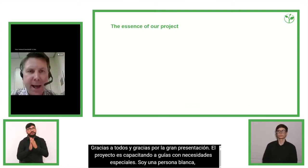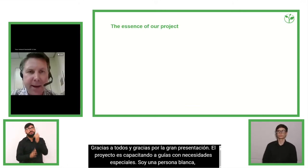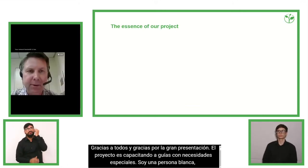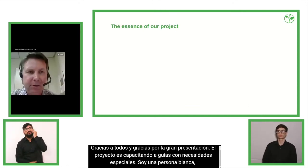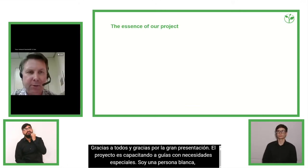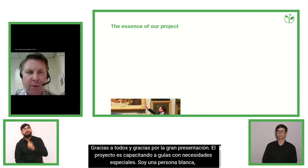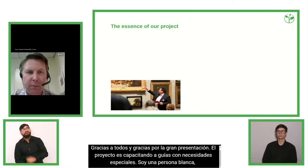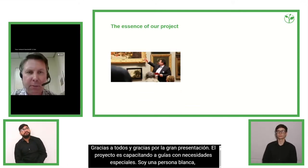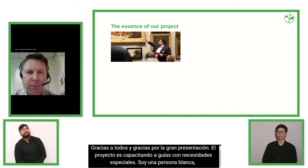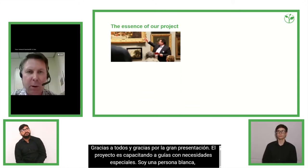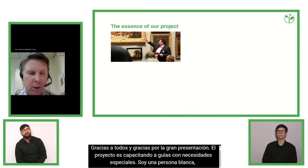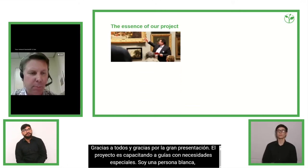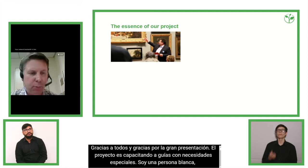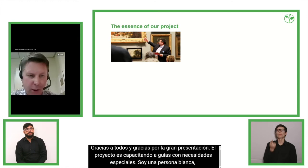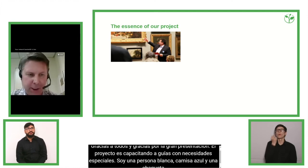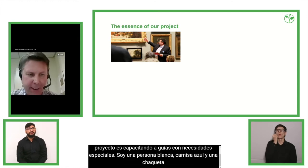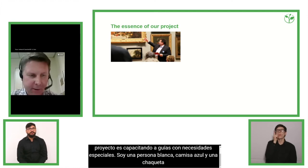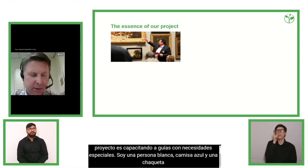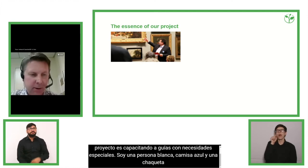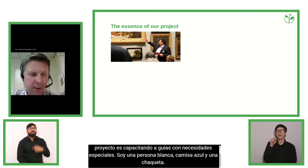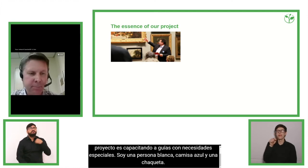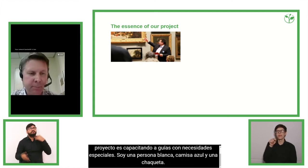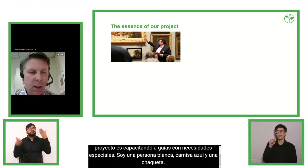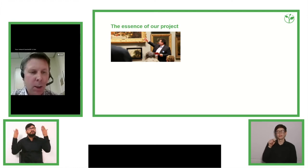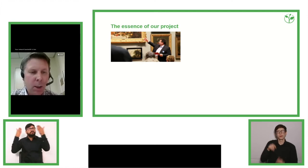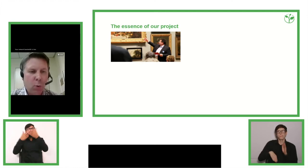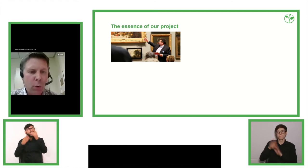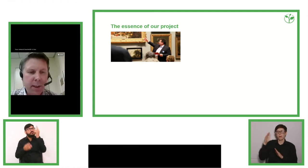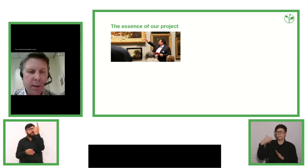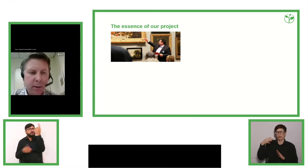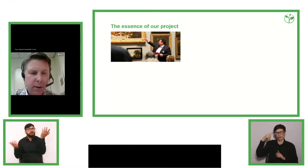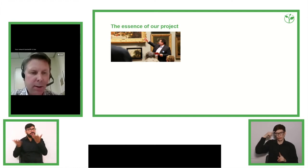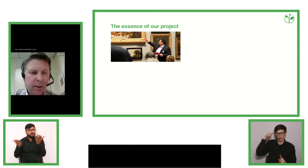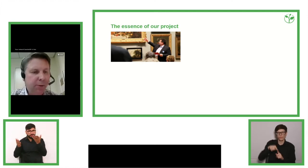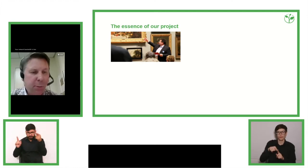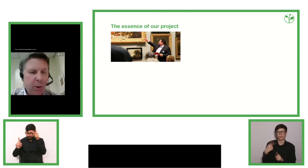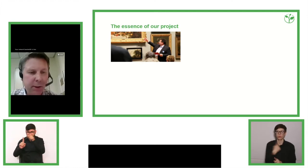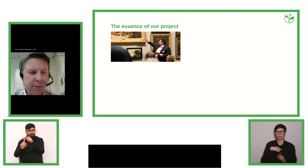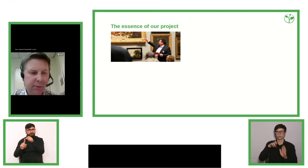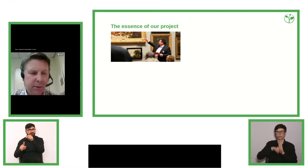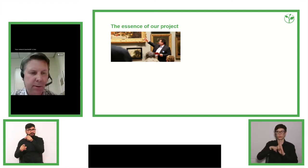Sí. ¿Cuál es la esencia de nuestro proyecto?